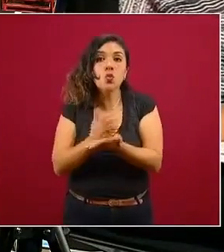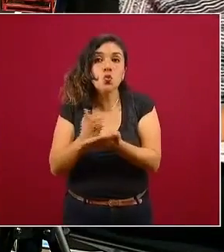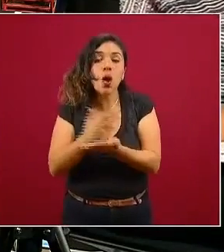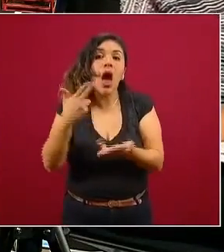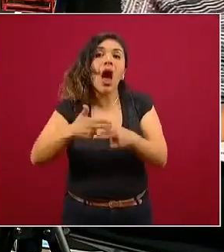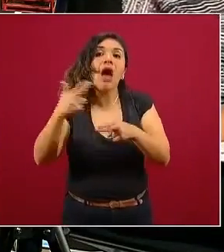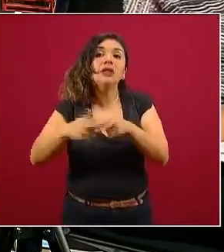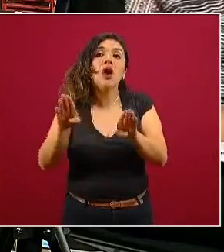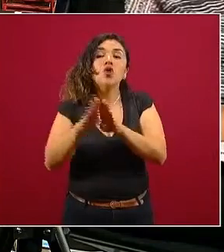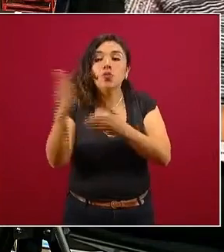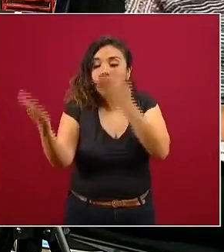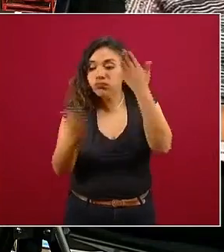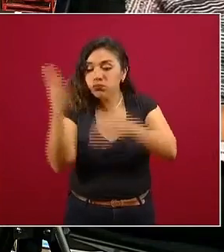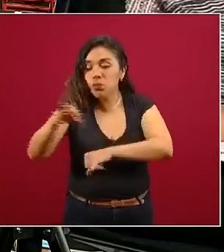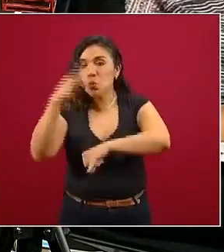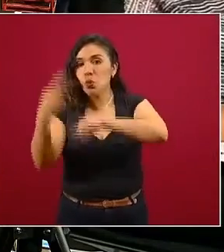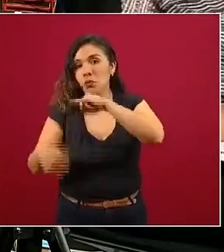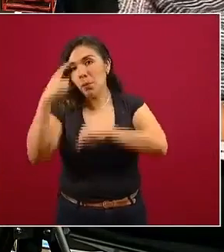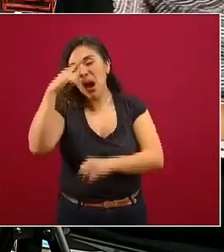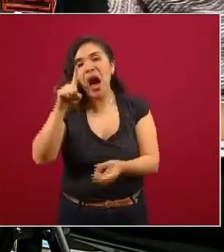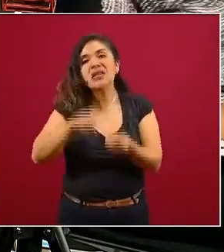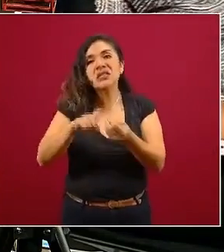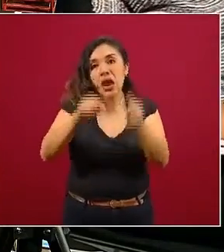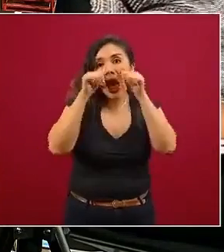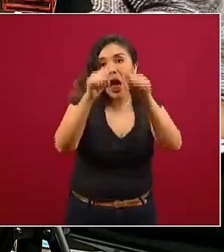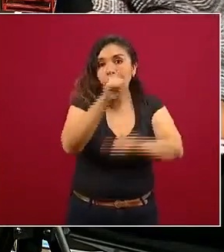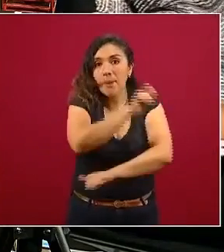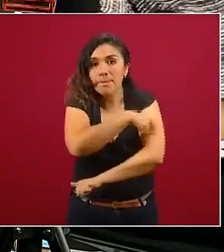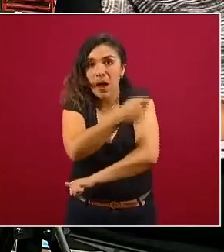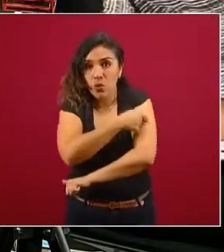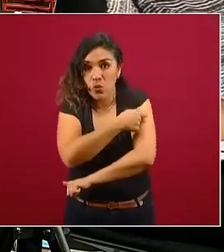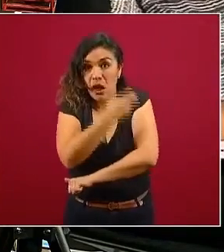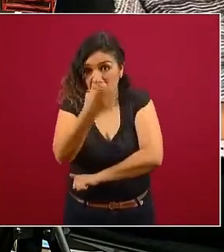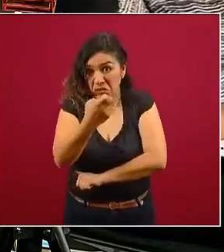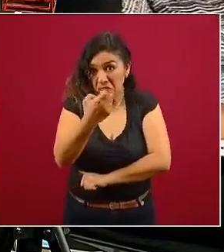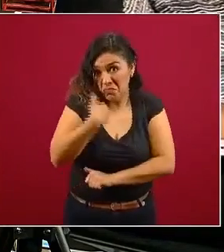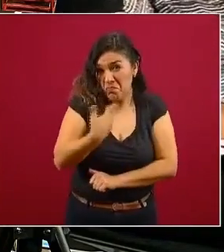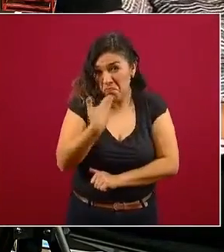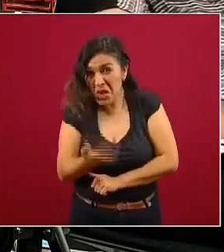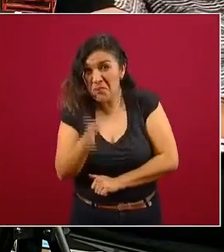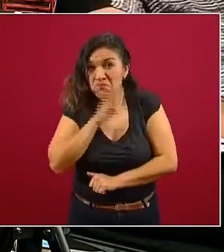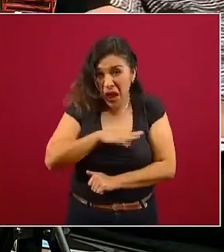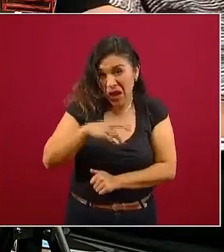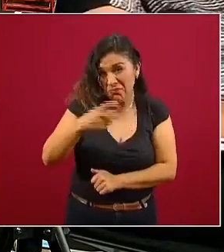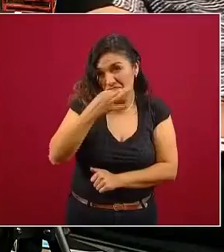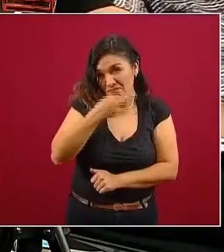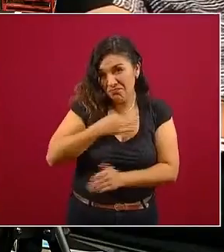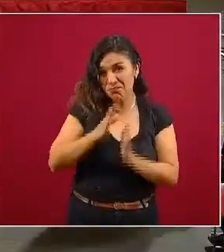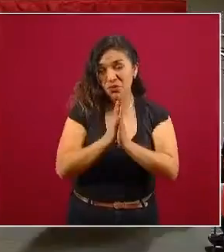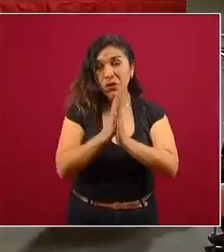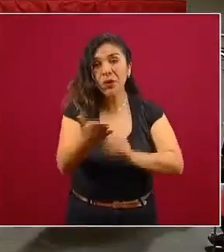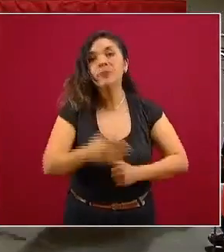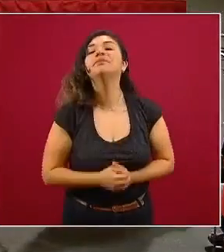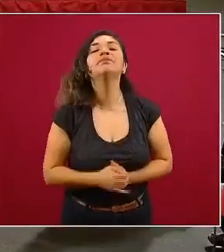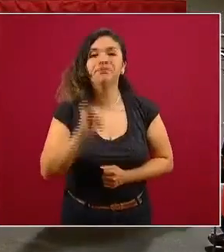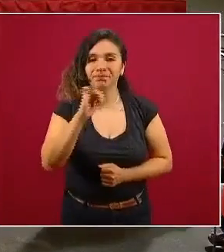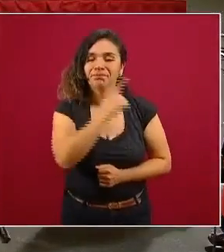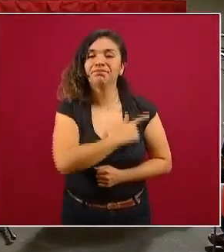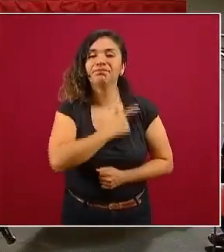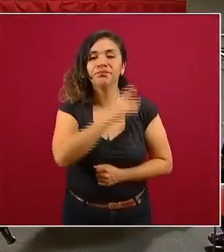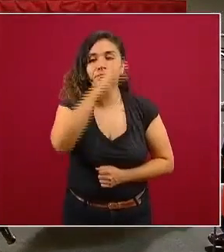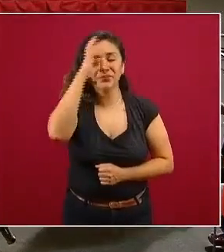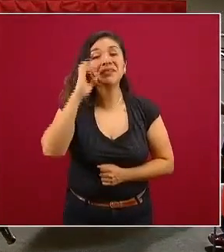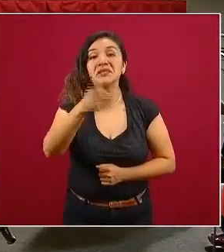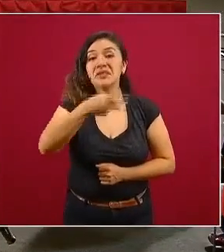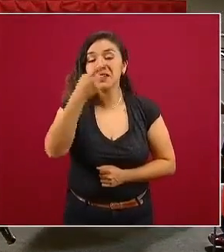se deciden los estudios finales para quién va dirigida la vacuna. Si es así, y si estoy mal, corrígeme. Gracias. Con mucho gusto. Sí,